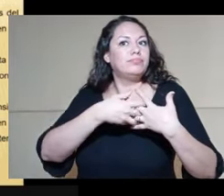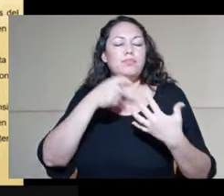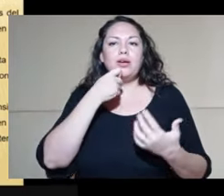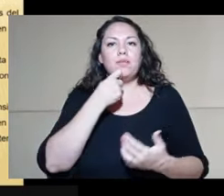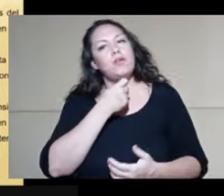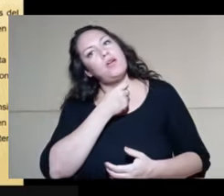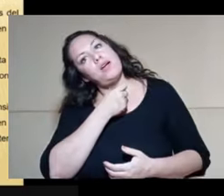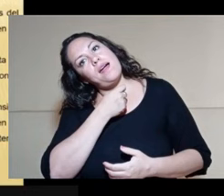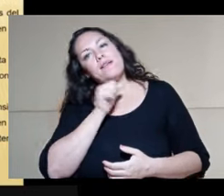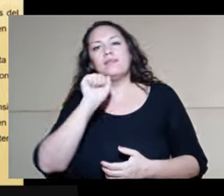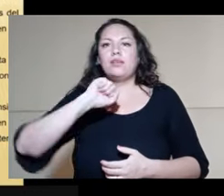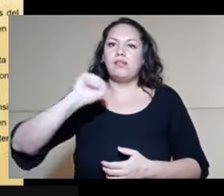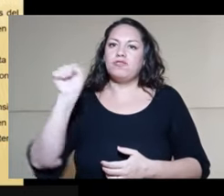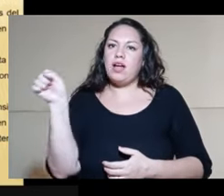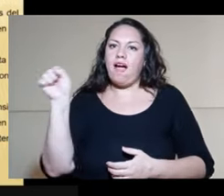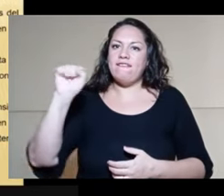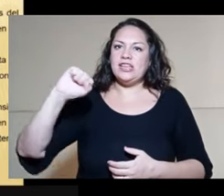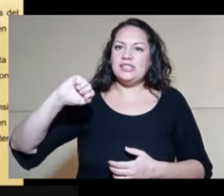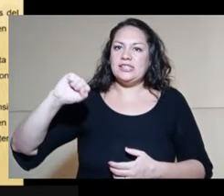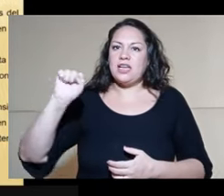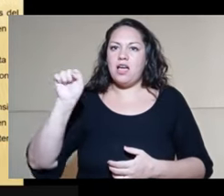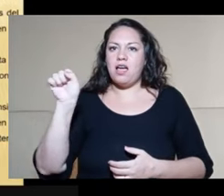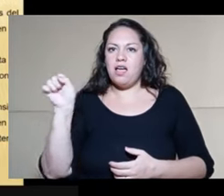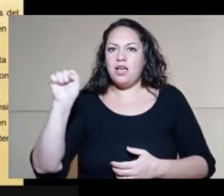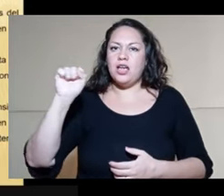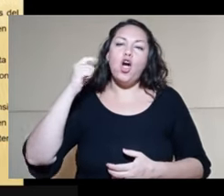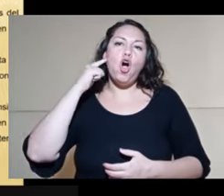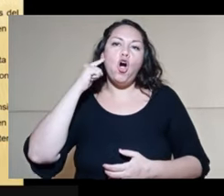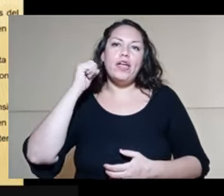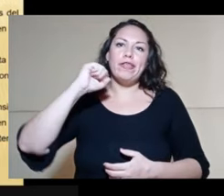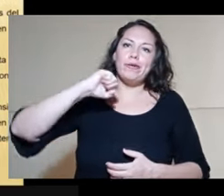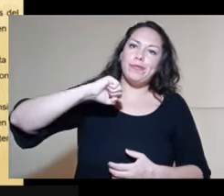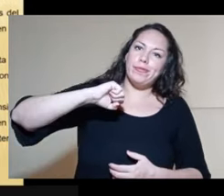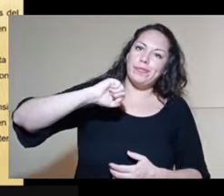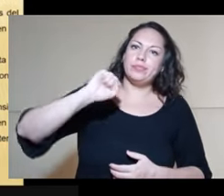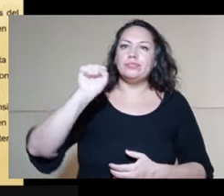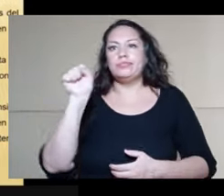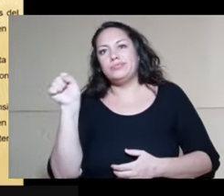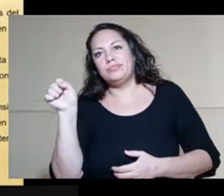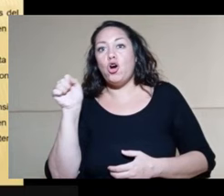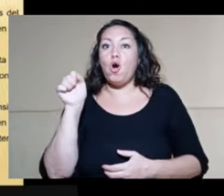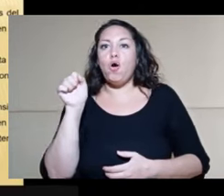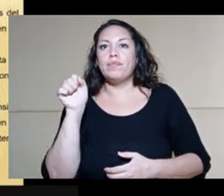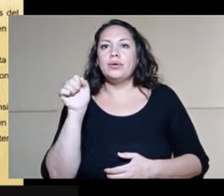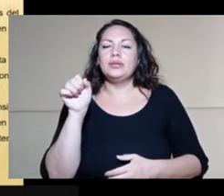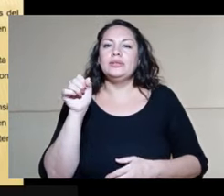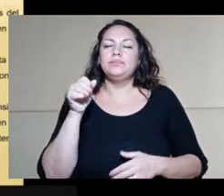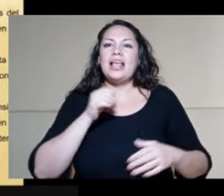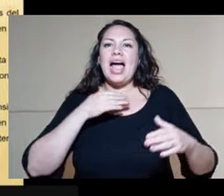¿Sí? Acuérdense que depende de si yo movía la cabeza para un lado o para el otro, se estimulaban una zona del oído, y si yo hacía